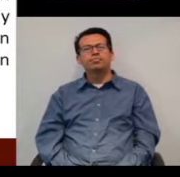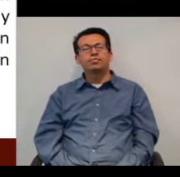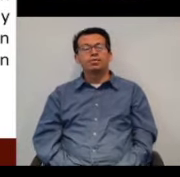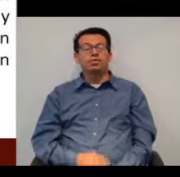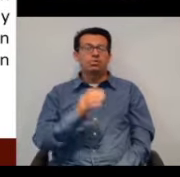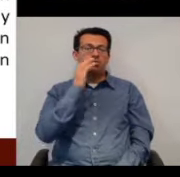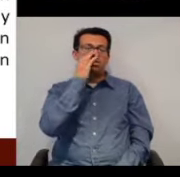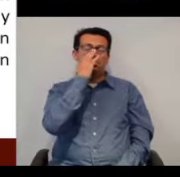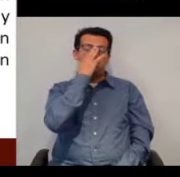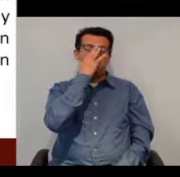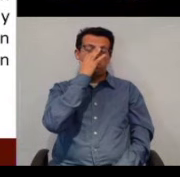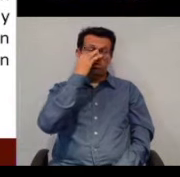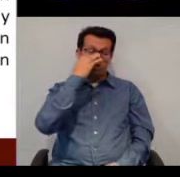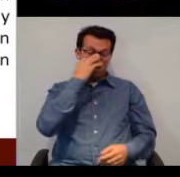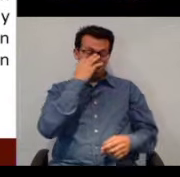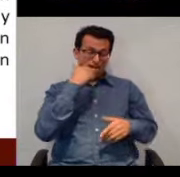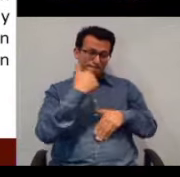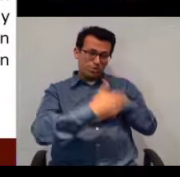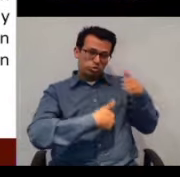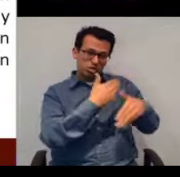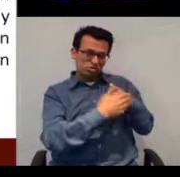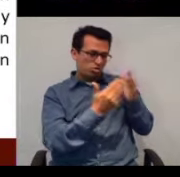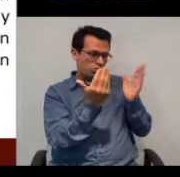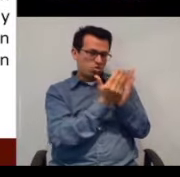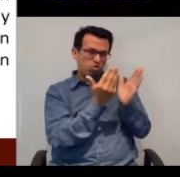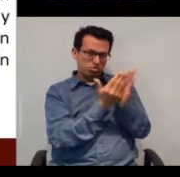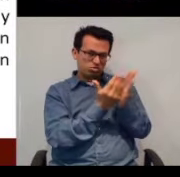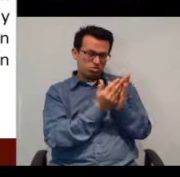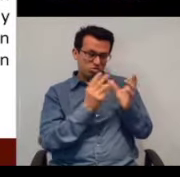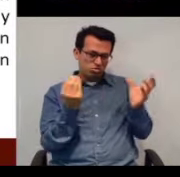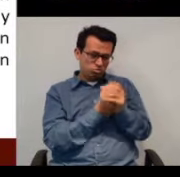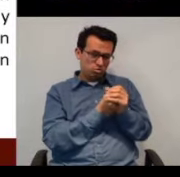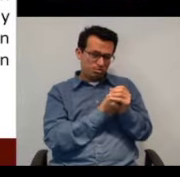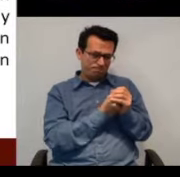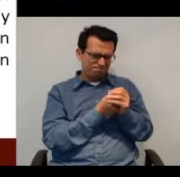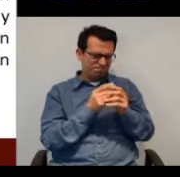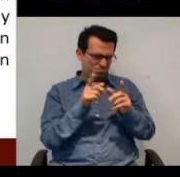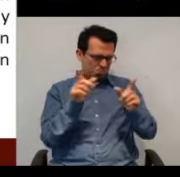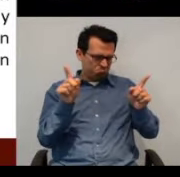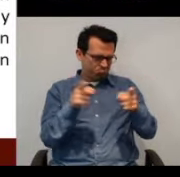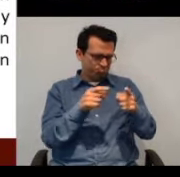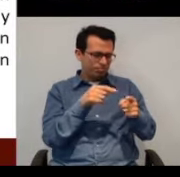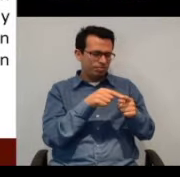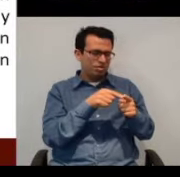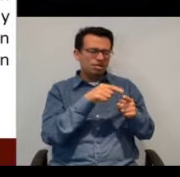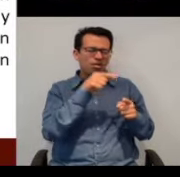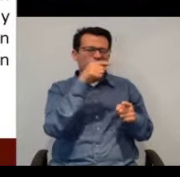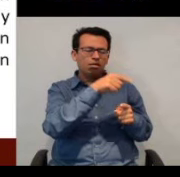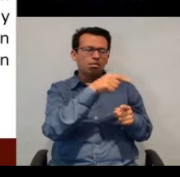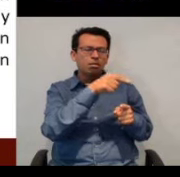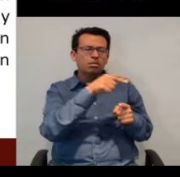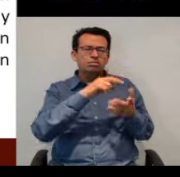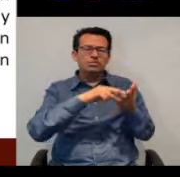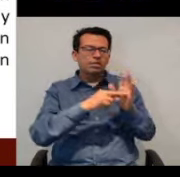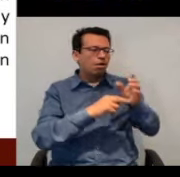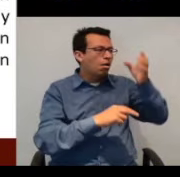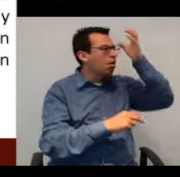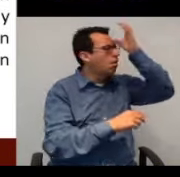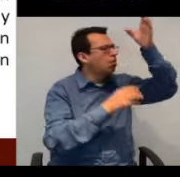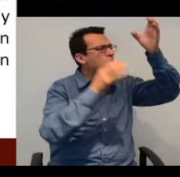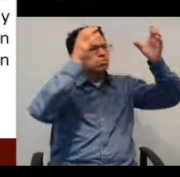El proceso de educación inclusiva, y con esto quiero concluir, es un proceso que debe salirse de lo netamente